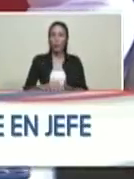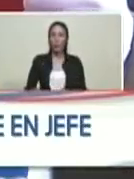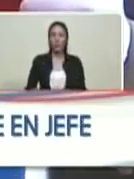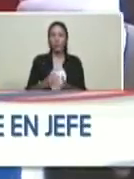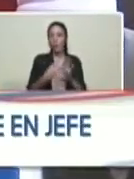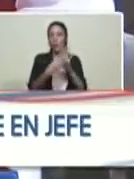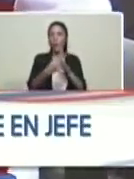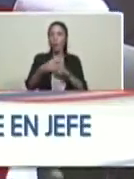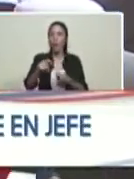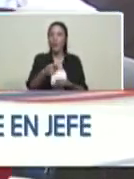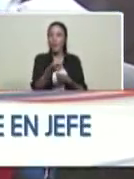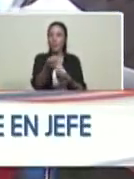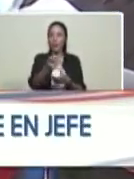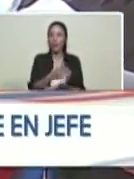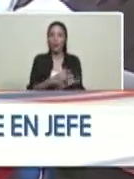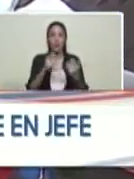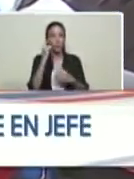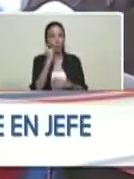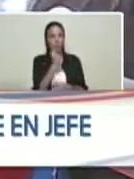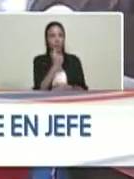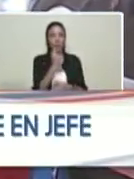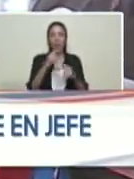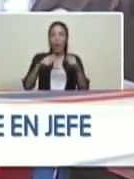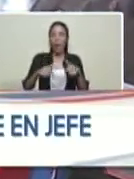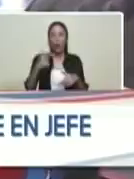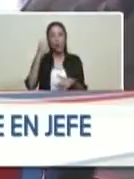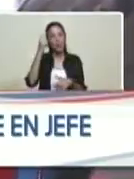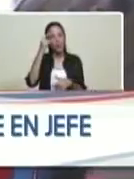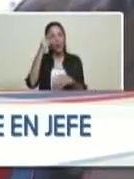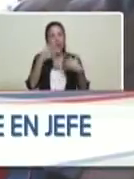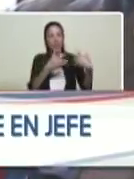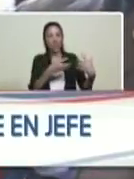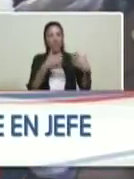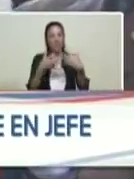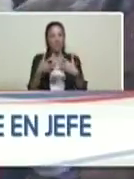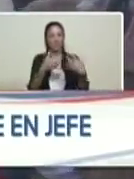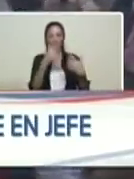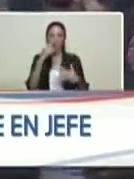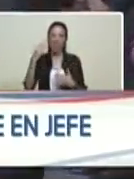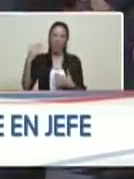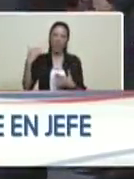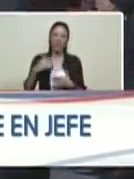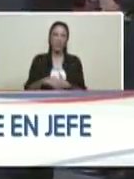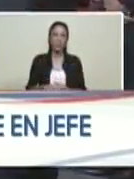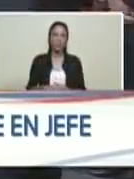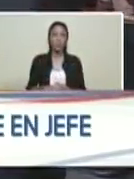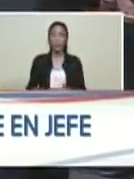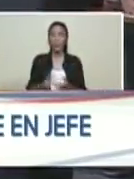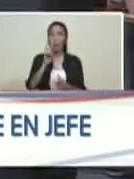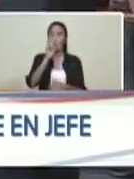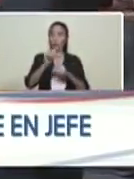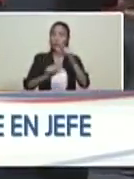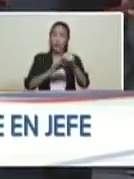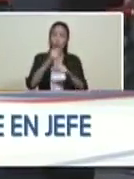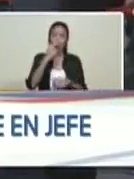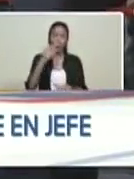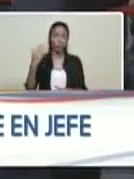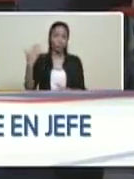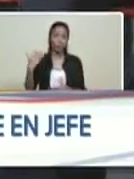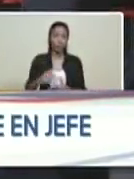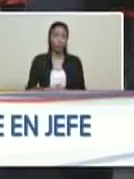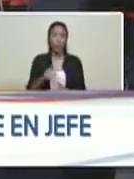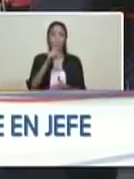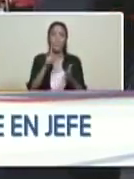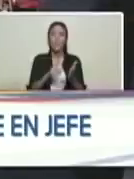hoy un día de pichincha en pichincha 00 tuvo este spa